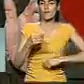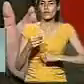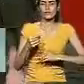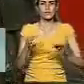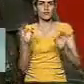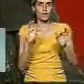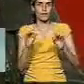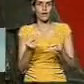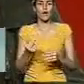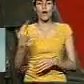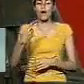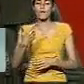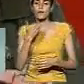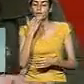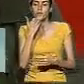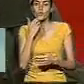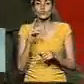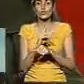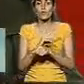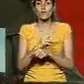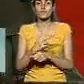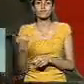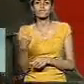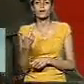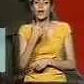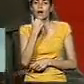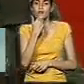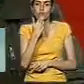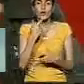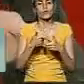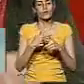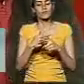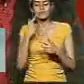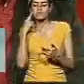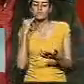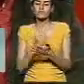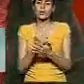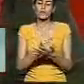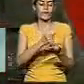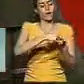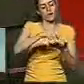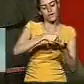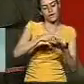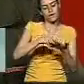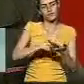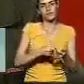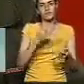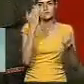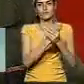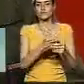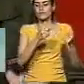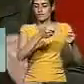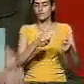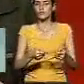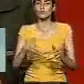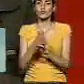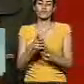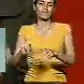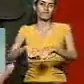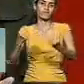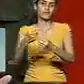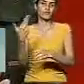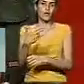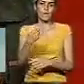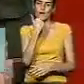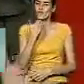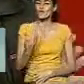que arma involucrada en un delito, se le hace la prueba anticipada, se remite eso al tribunal y se destruye el arma de fuego. Eso va a ser un elemento